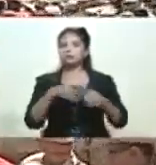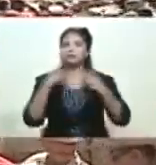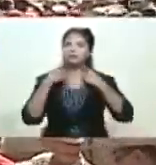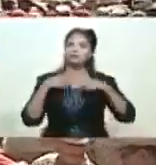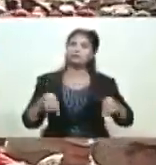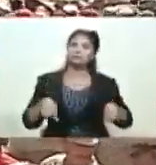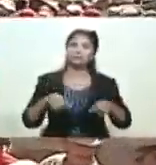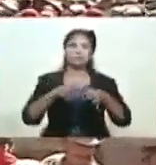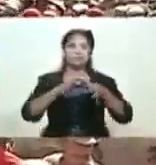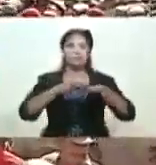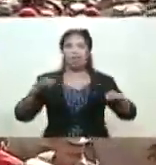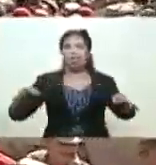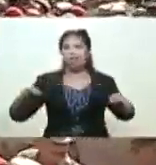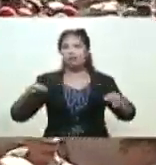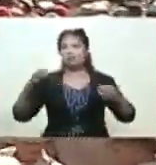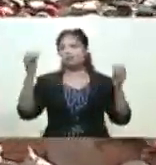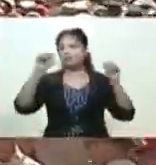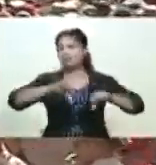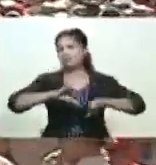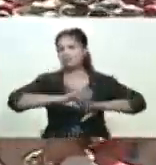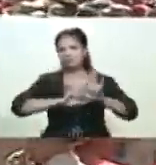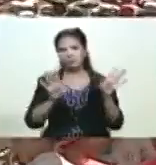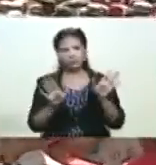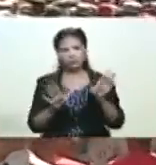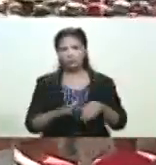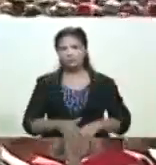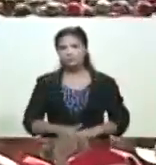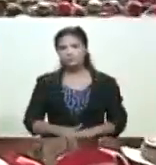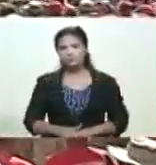derrotada, dividida, desprestigiada.